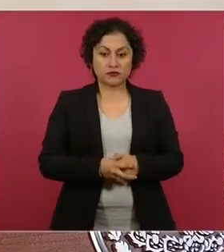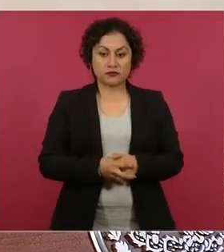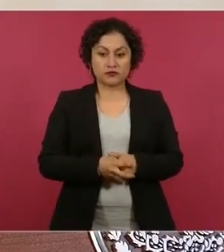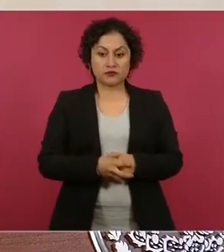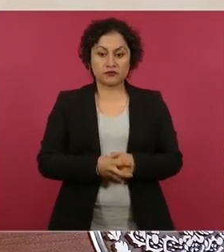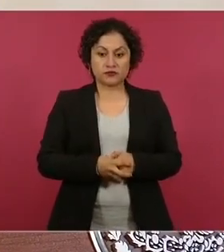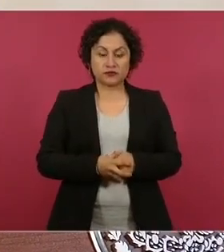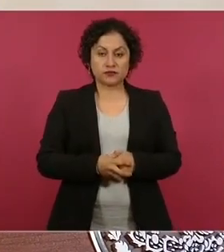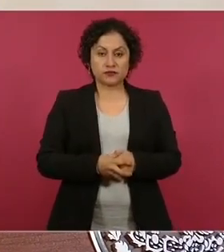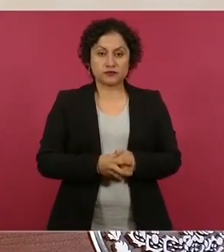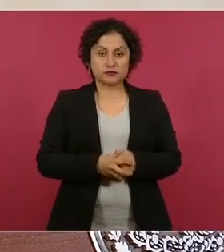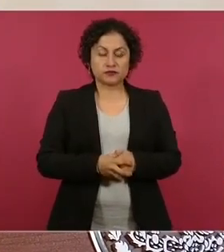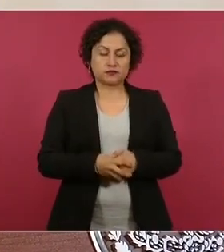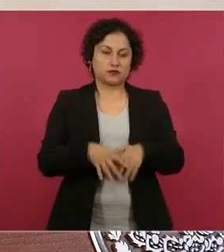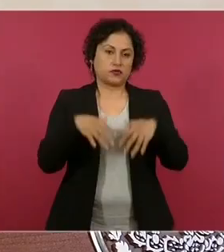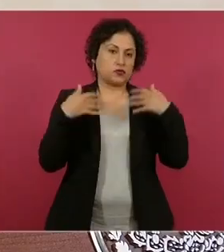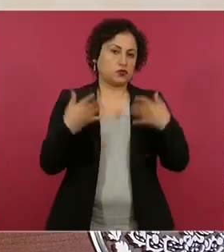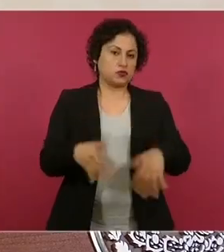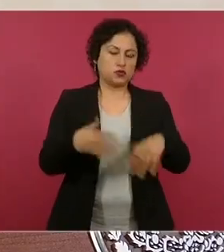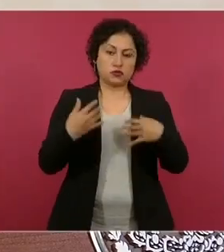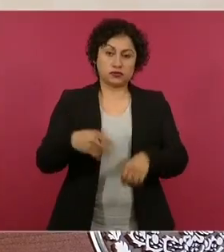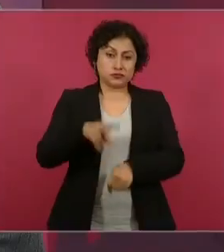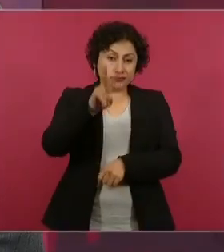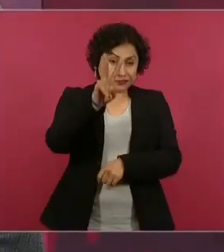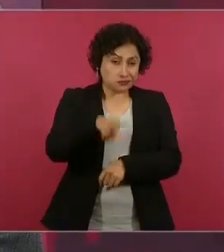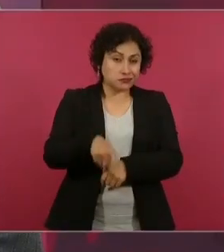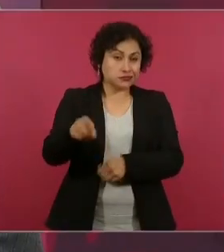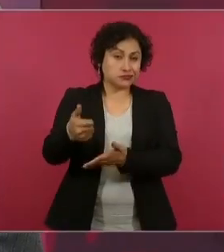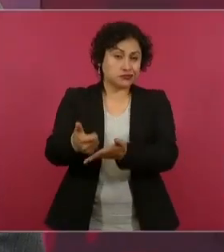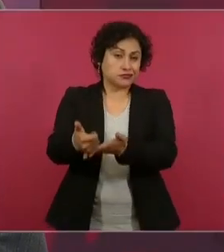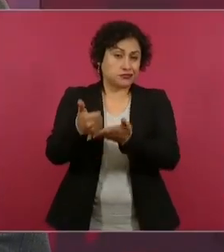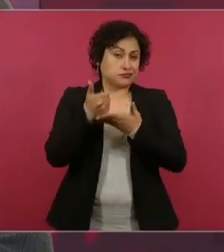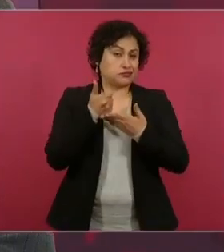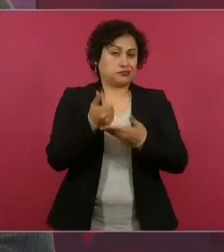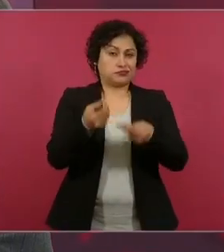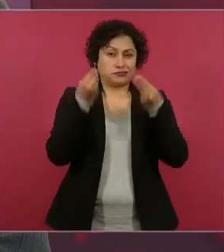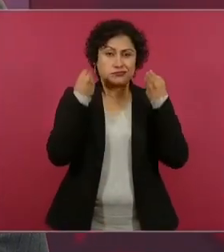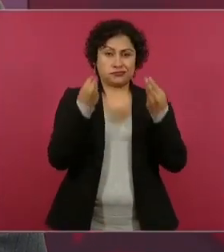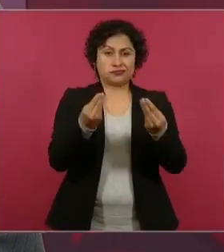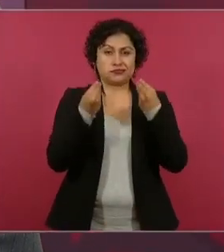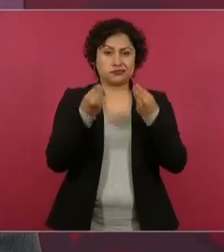también que nos ha ayudado mucho, ha aportado